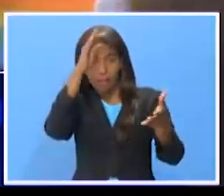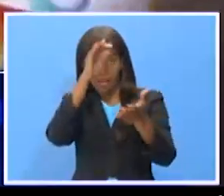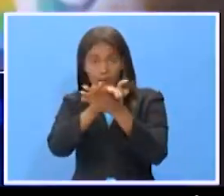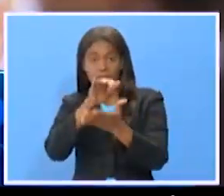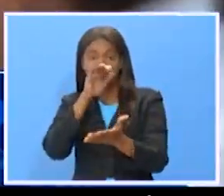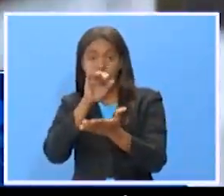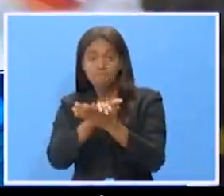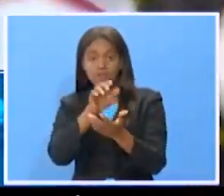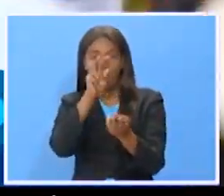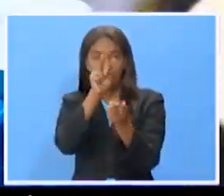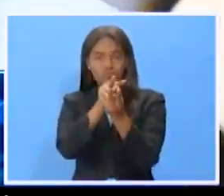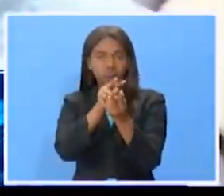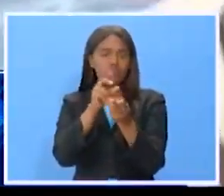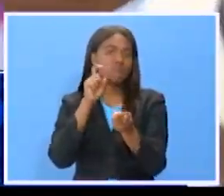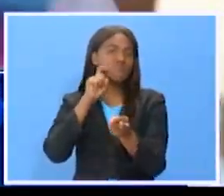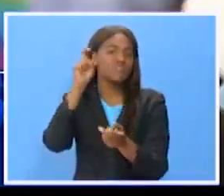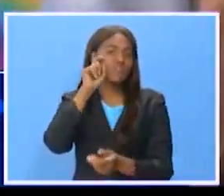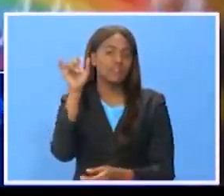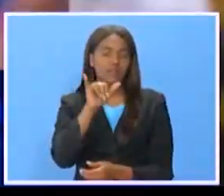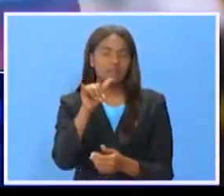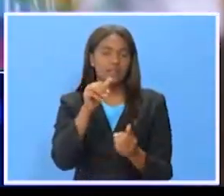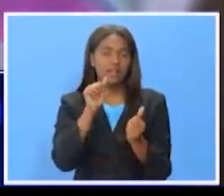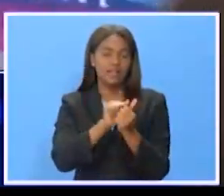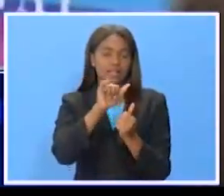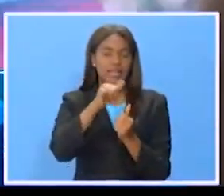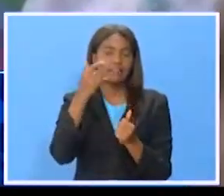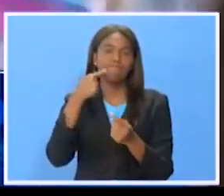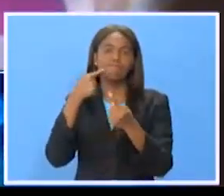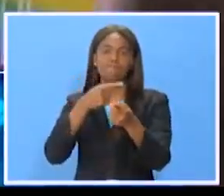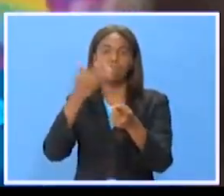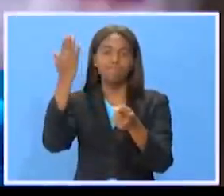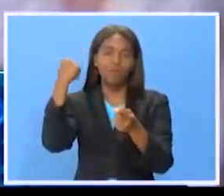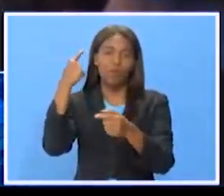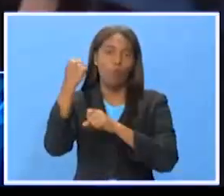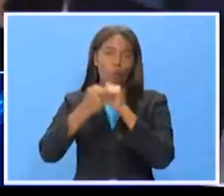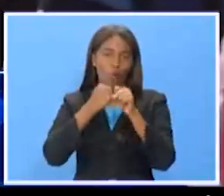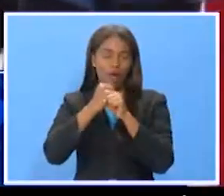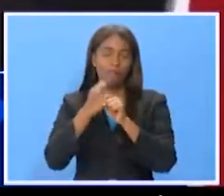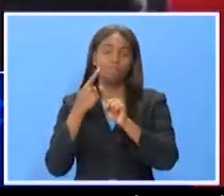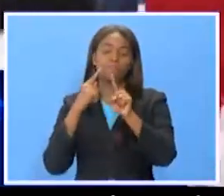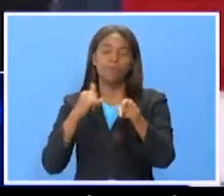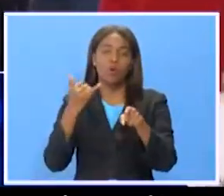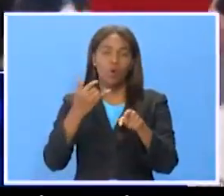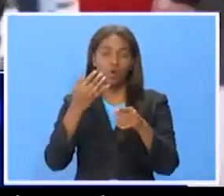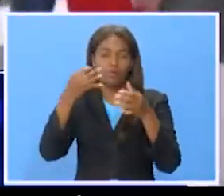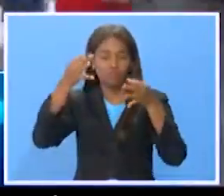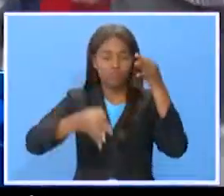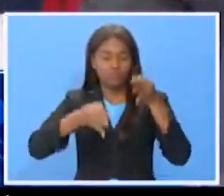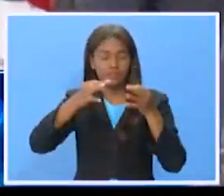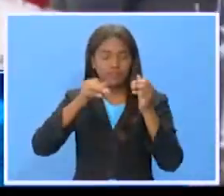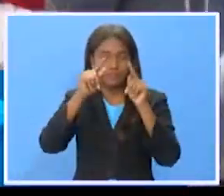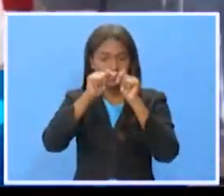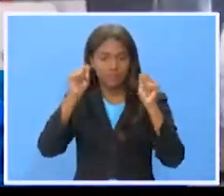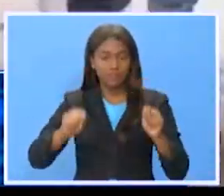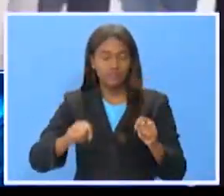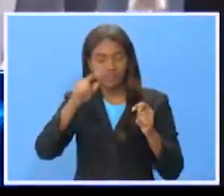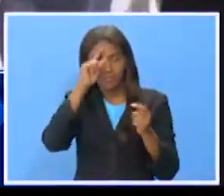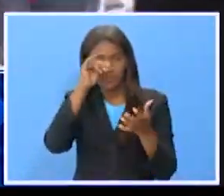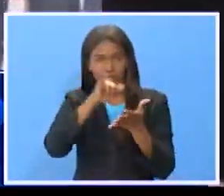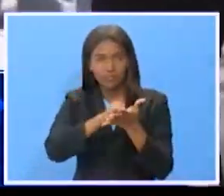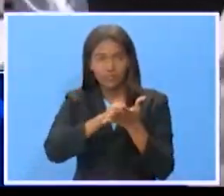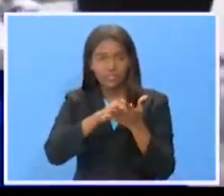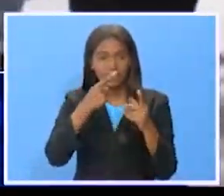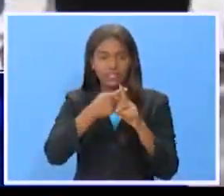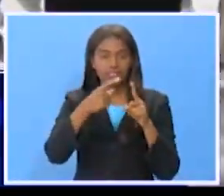tras una sentencia pionera opuesta hace un año. La sentencia emitida hoy por el Tribunal del Distrito de Osaka, en el oeste